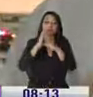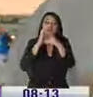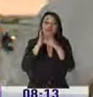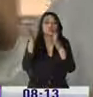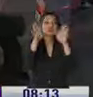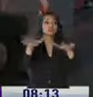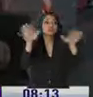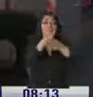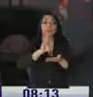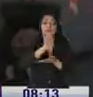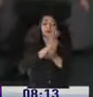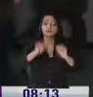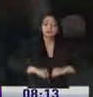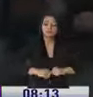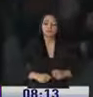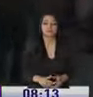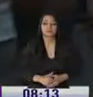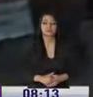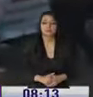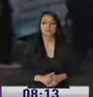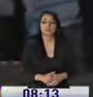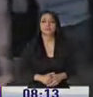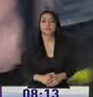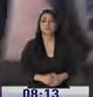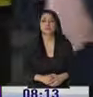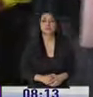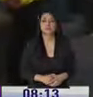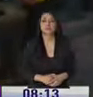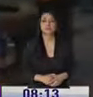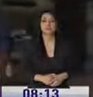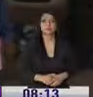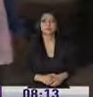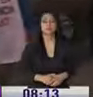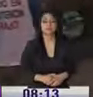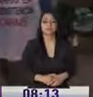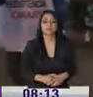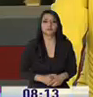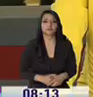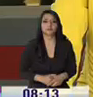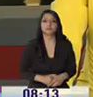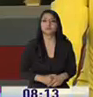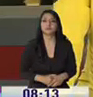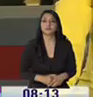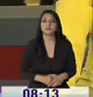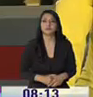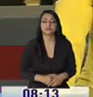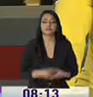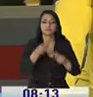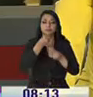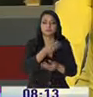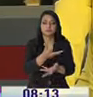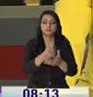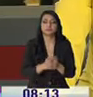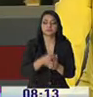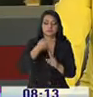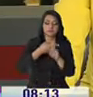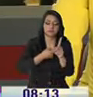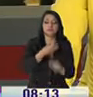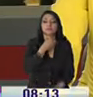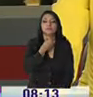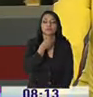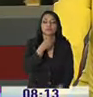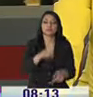altos. En Quito informó Andrea Valareso. Y les contamos que en el mes de agosto arrancará